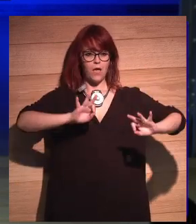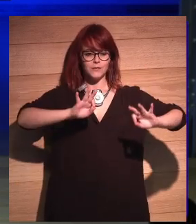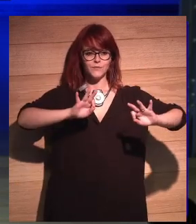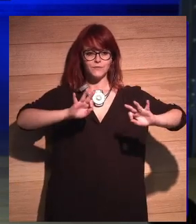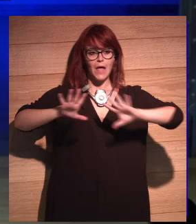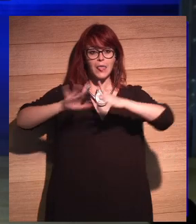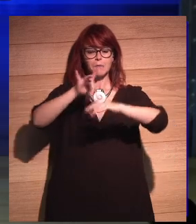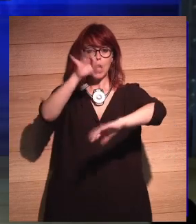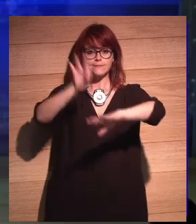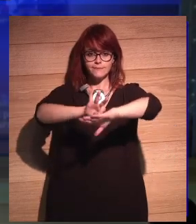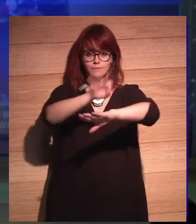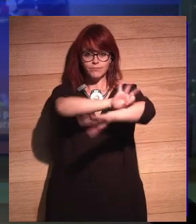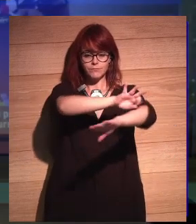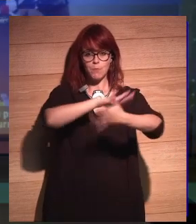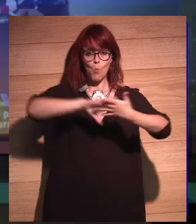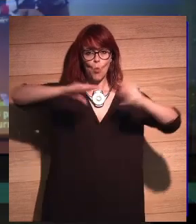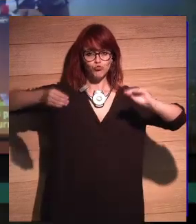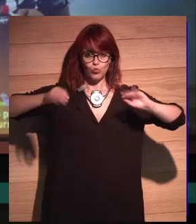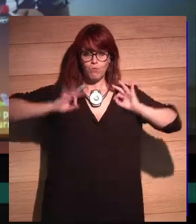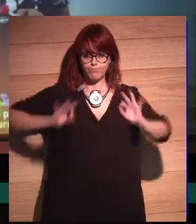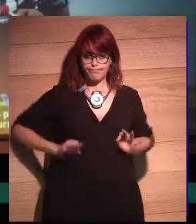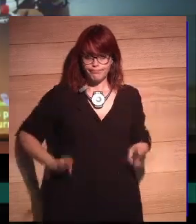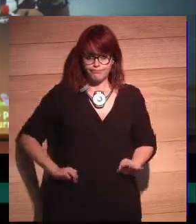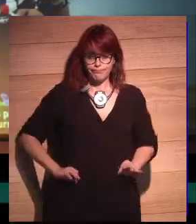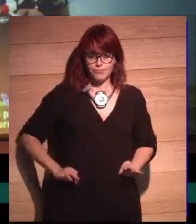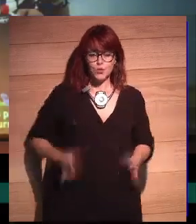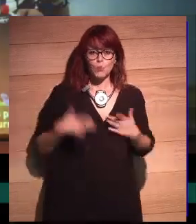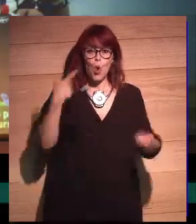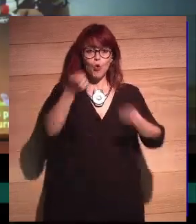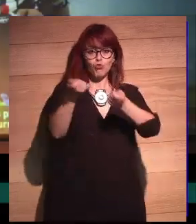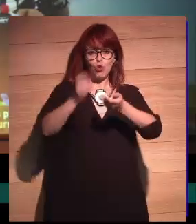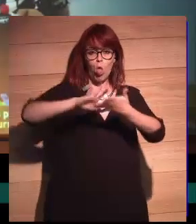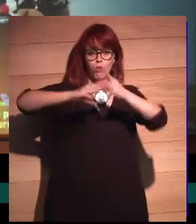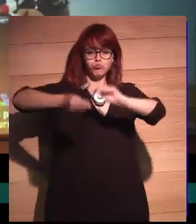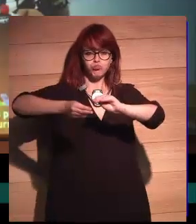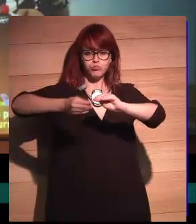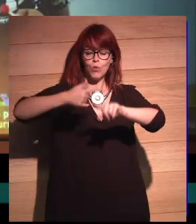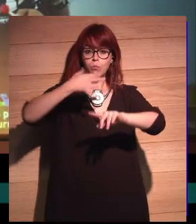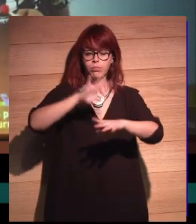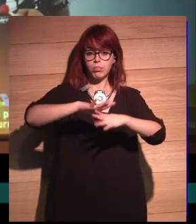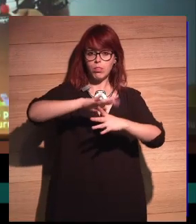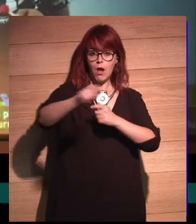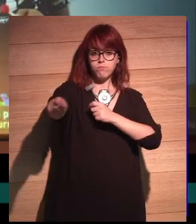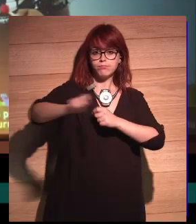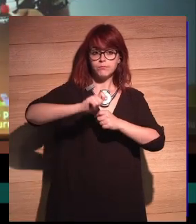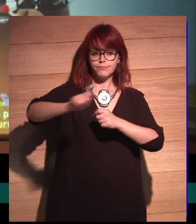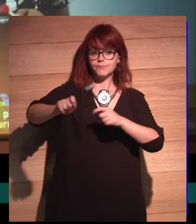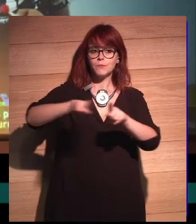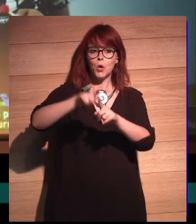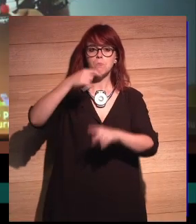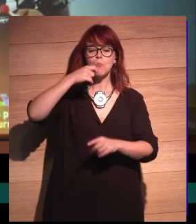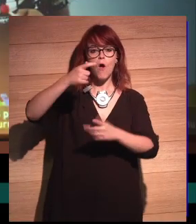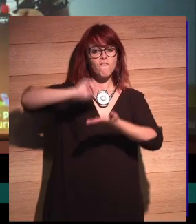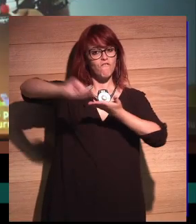como sensores que se colocan en los músculos y son capaces de controlar los músculos de tal manera que podemos hacer cosas como dejar caer un